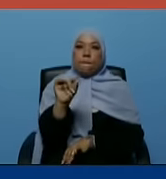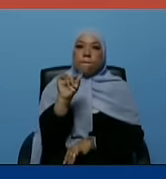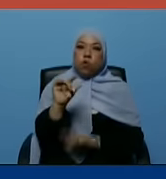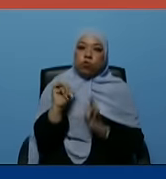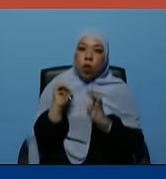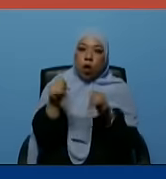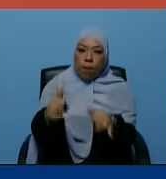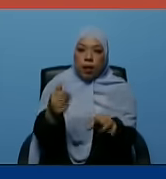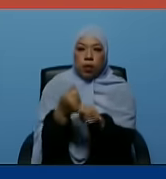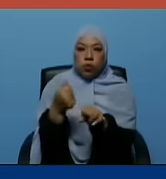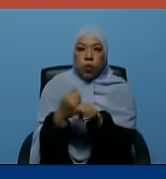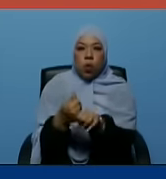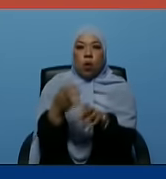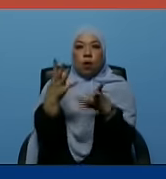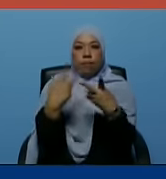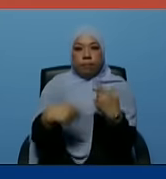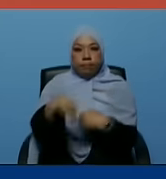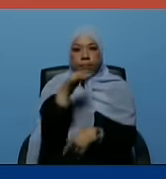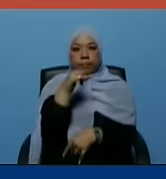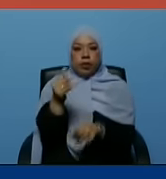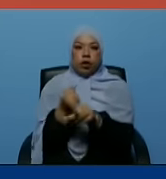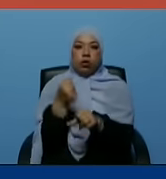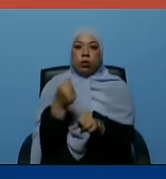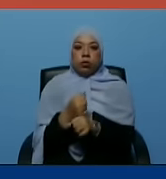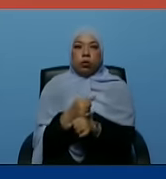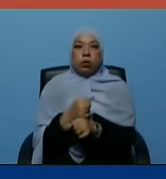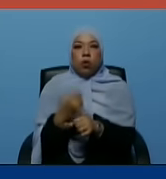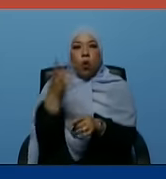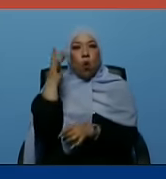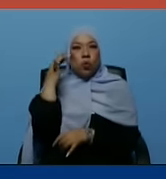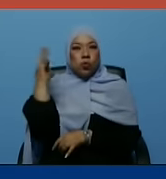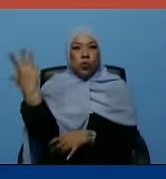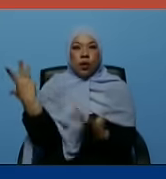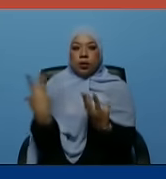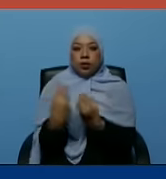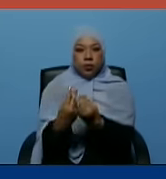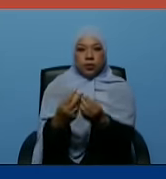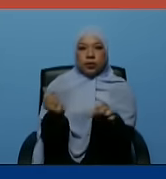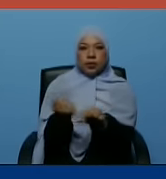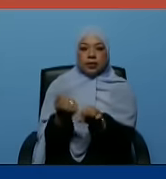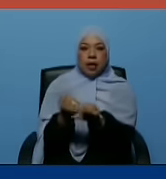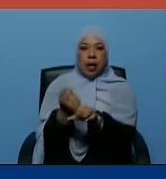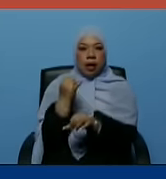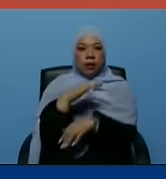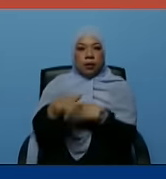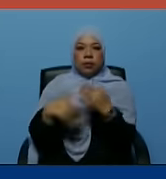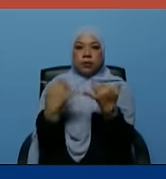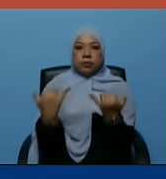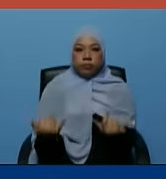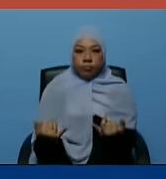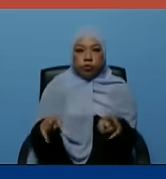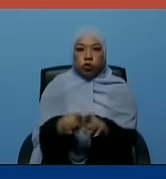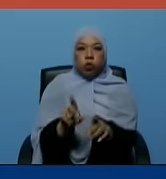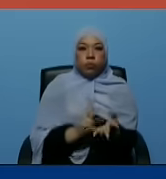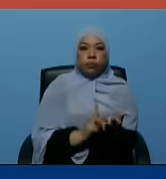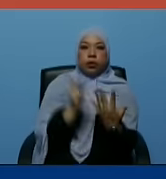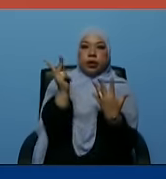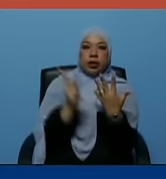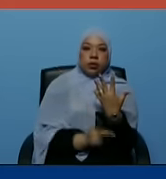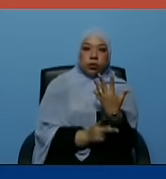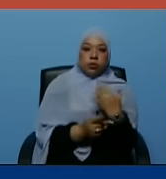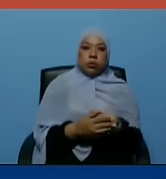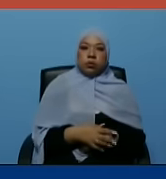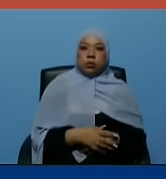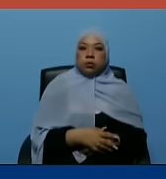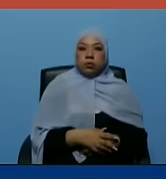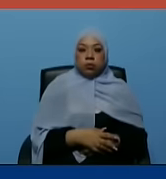partida. ¿Cuál es el punto de partida? Un sueño, una idea, un proyecto. Y